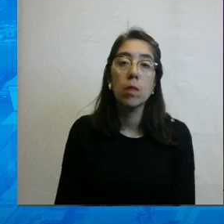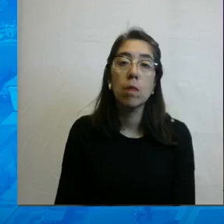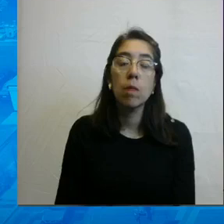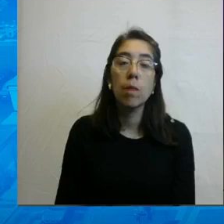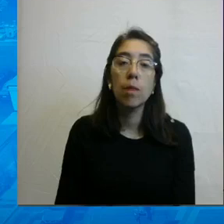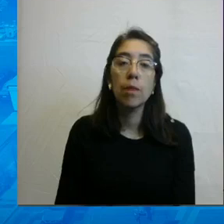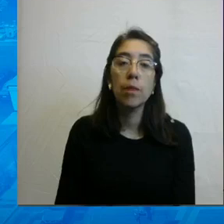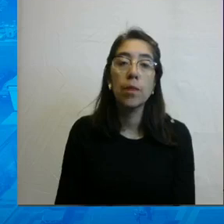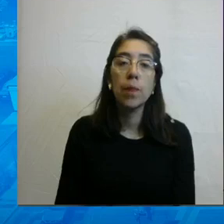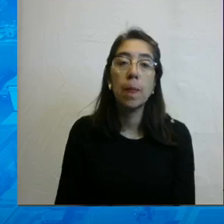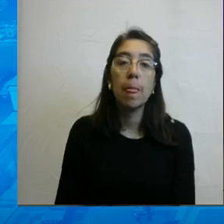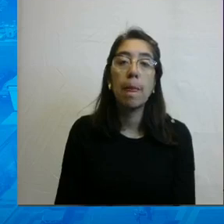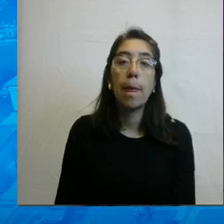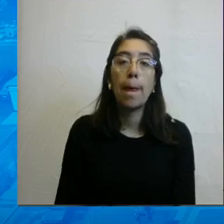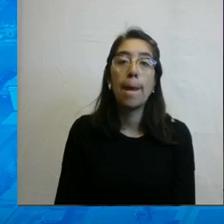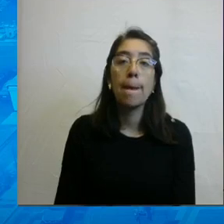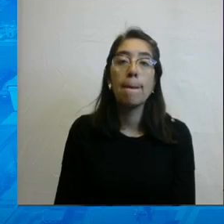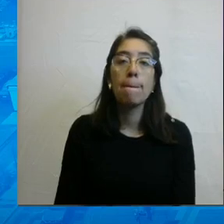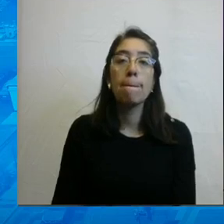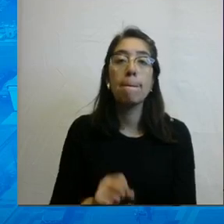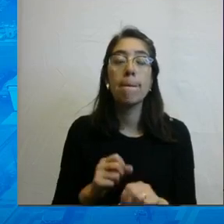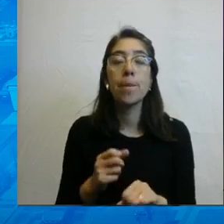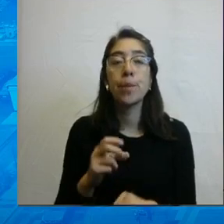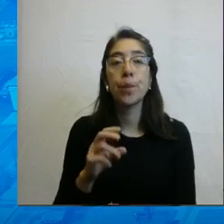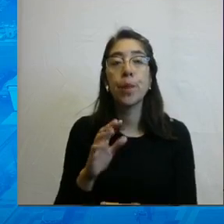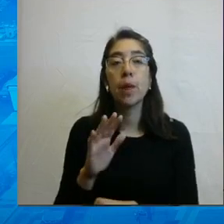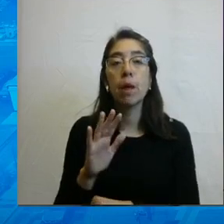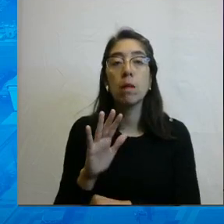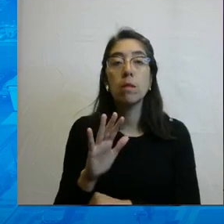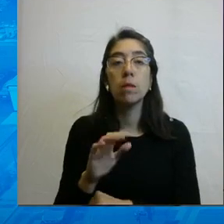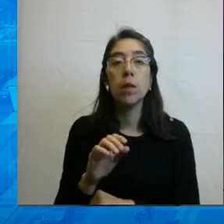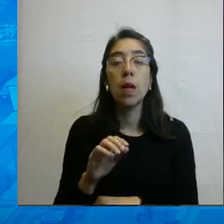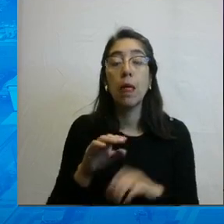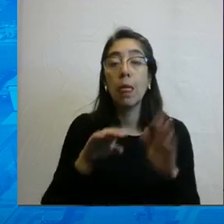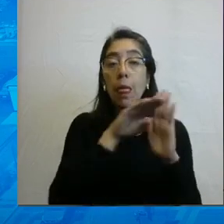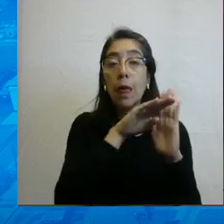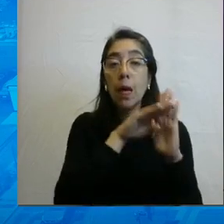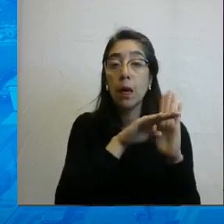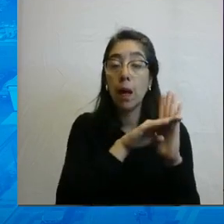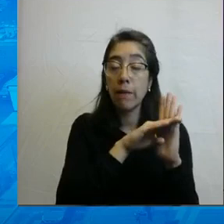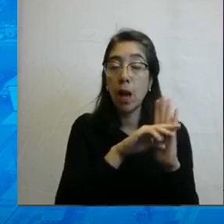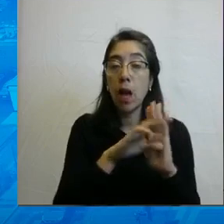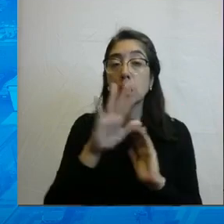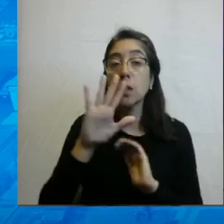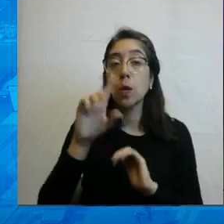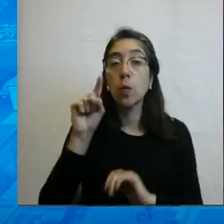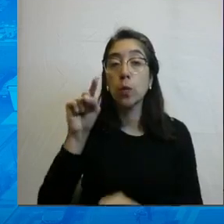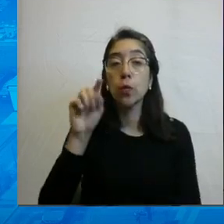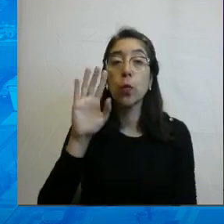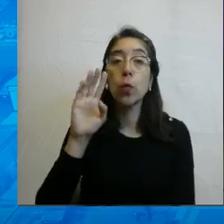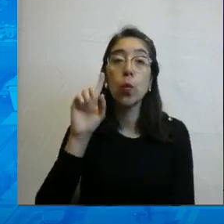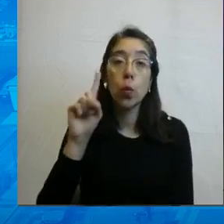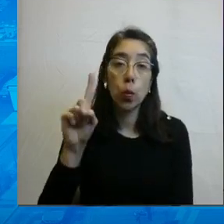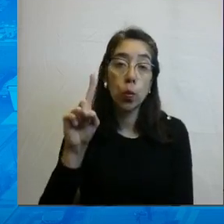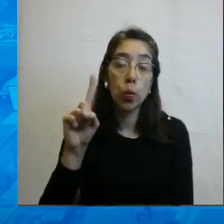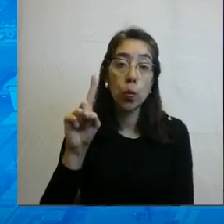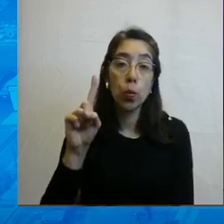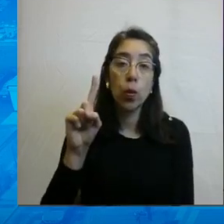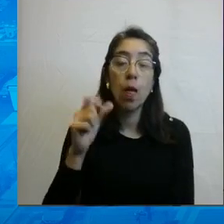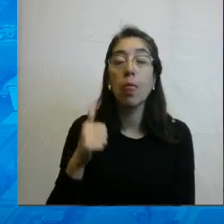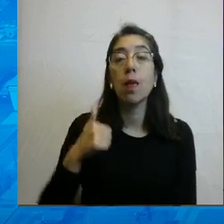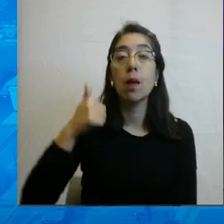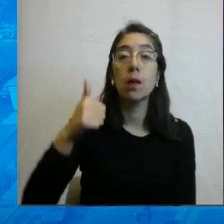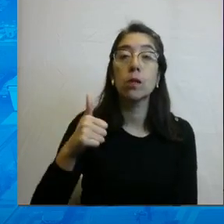Le vamos a dar respecto al punto de la tabla 5.1 la palabra al señor